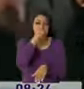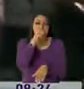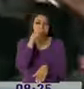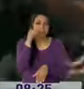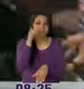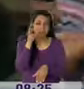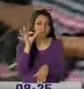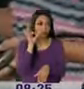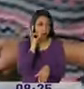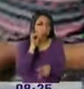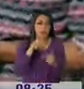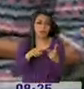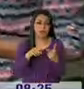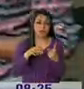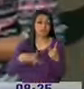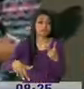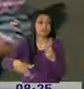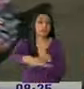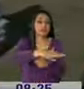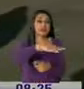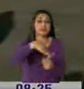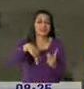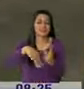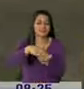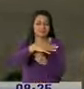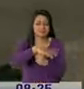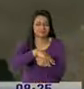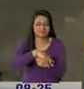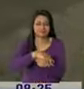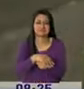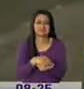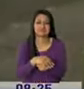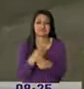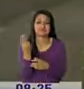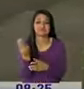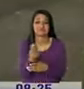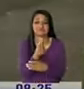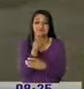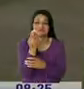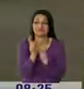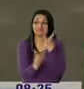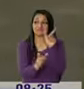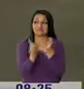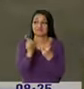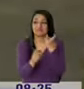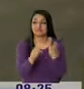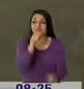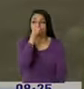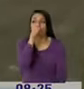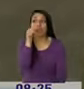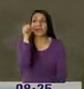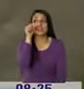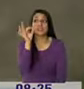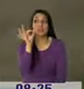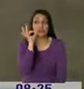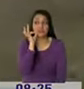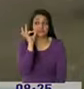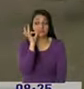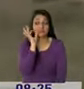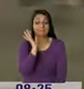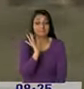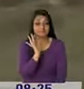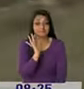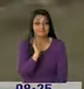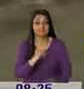que este espacio se ha convertido en muchas jóvenes, muchas personas a drogarse. Y eso,